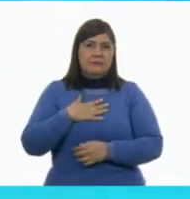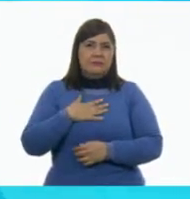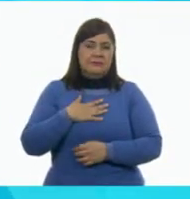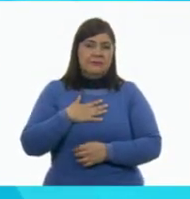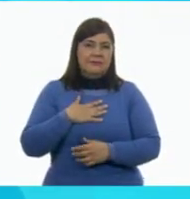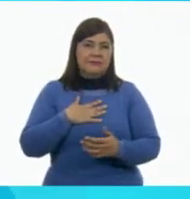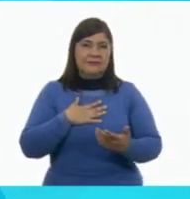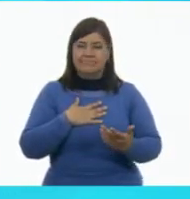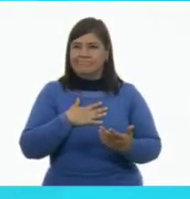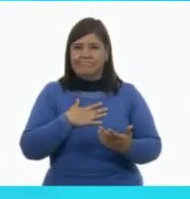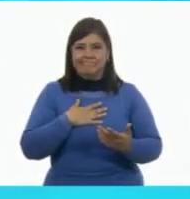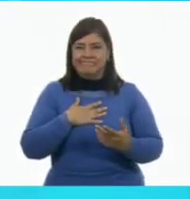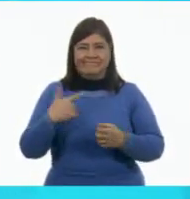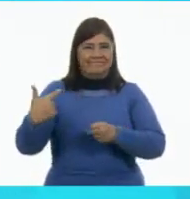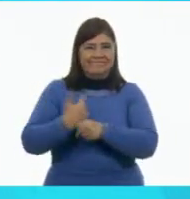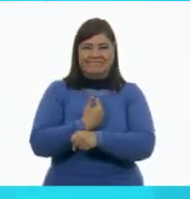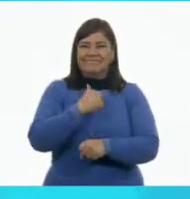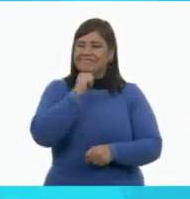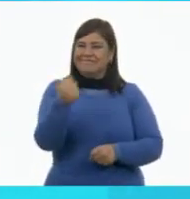No nos encontraron.